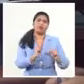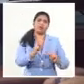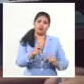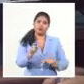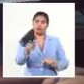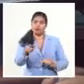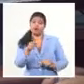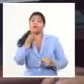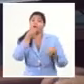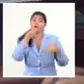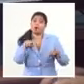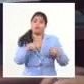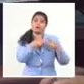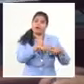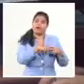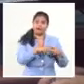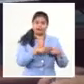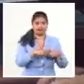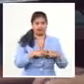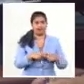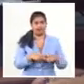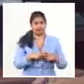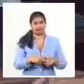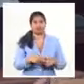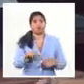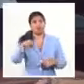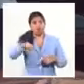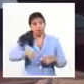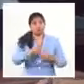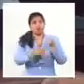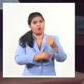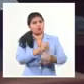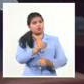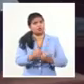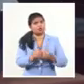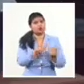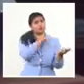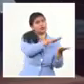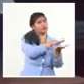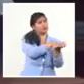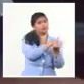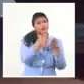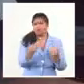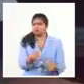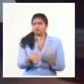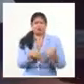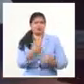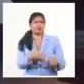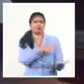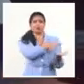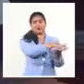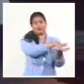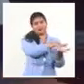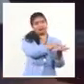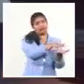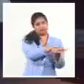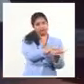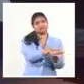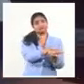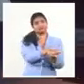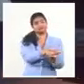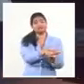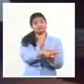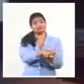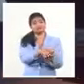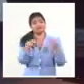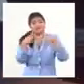país en el sector electroenergético. Y por lo tanto hoy tenemos un proceso acumulado de deterioro tecnológico que no se puede resolver